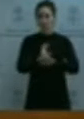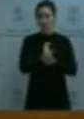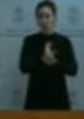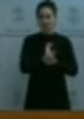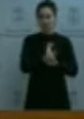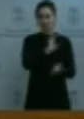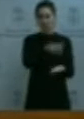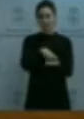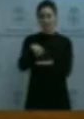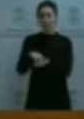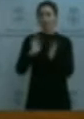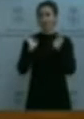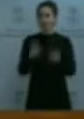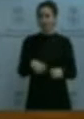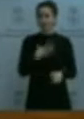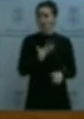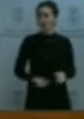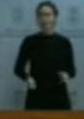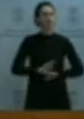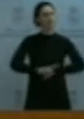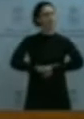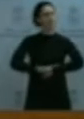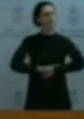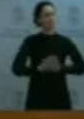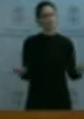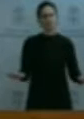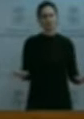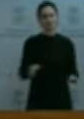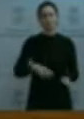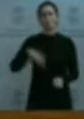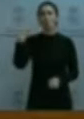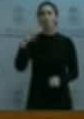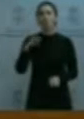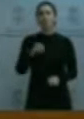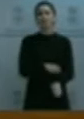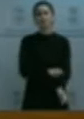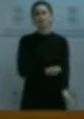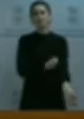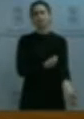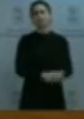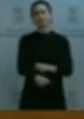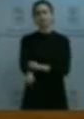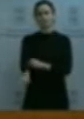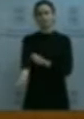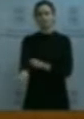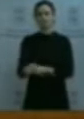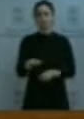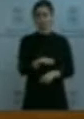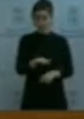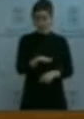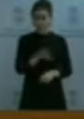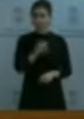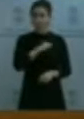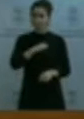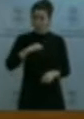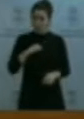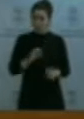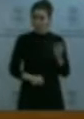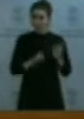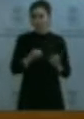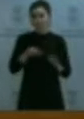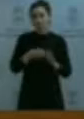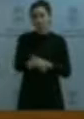más, porque eran las únicas a las cuales el juzgado de esa comunidad les había dado acceso a la consejería a entrar en esas